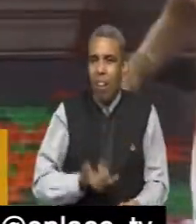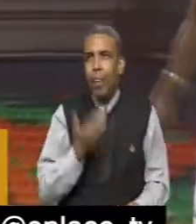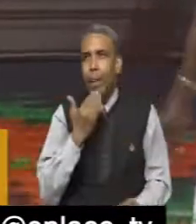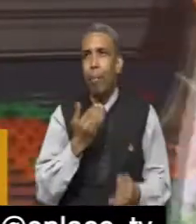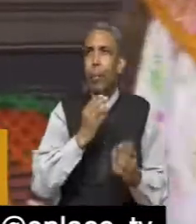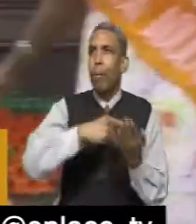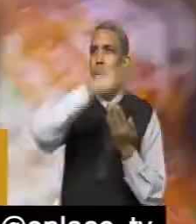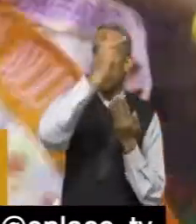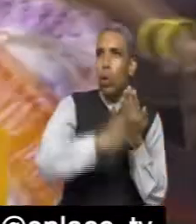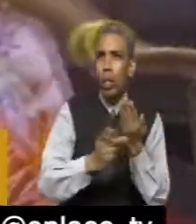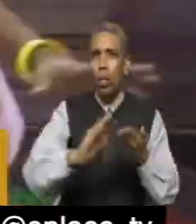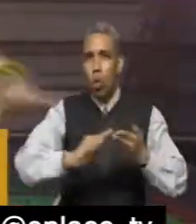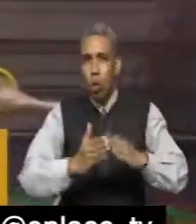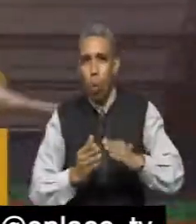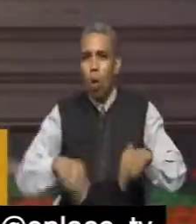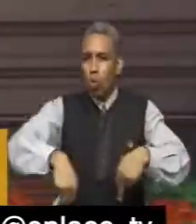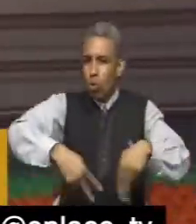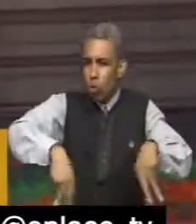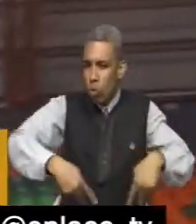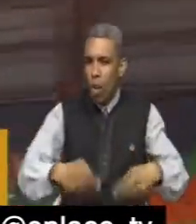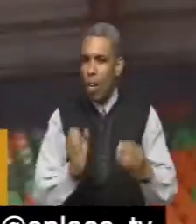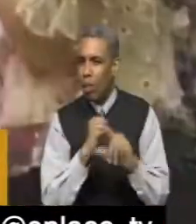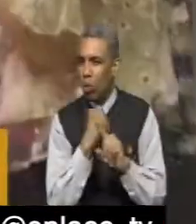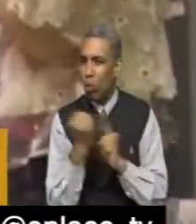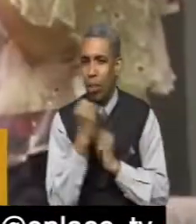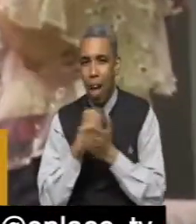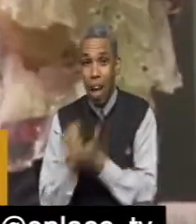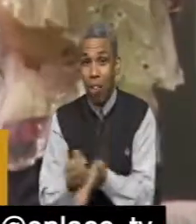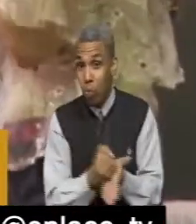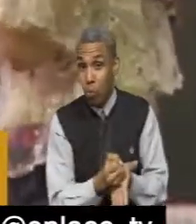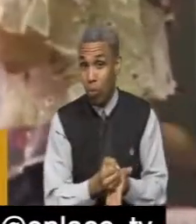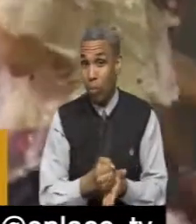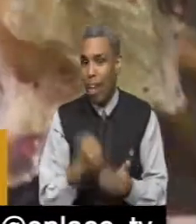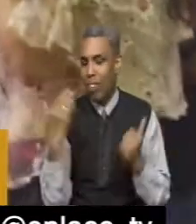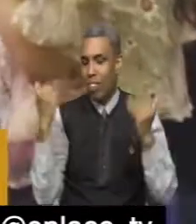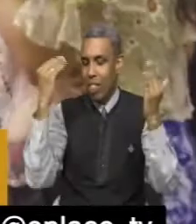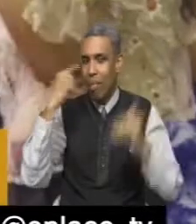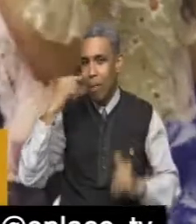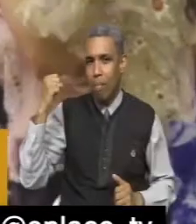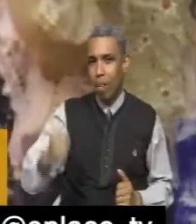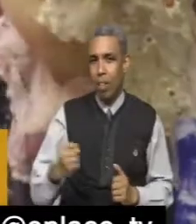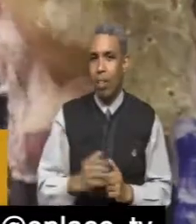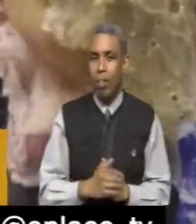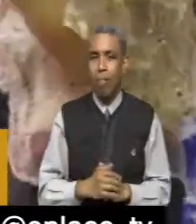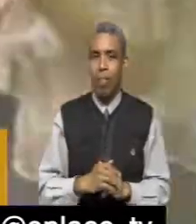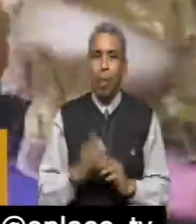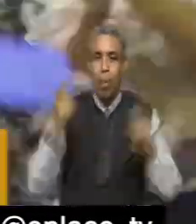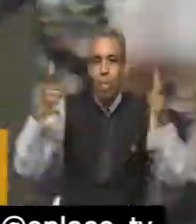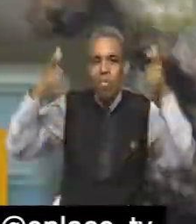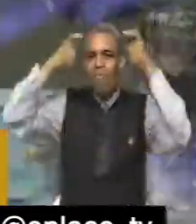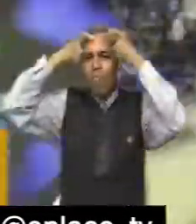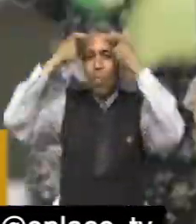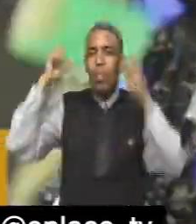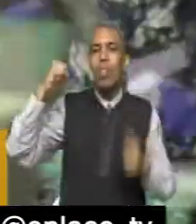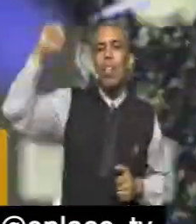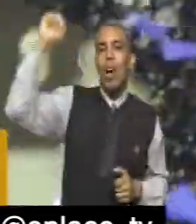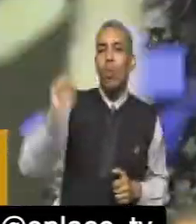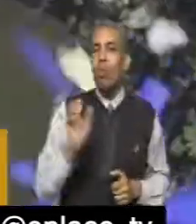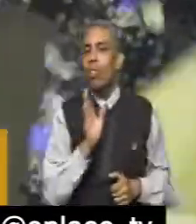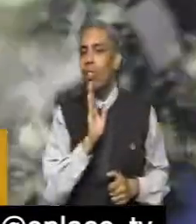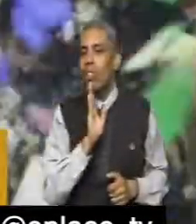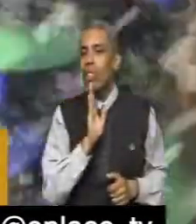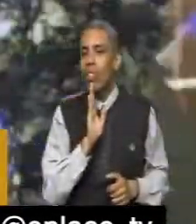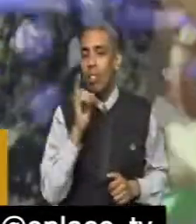como resultados sonrisas y expresiones de amor. Pero como en todo certamen de belleza tiene que haber una ganadora, ella mostró toda su